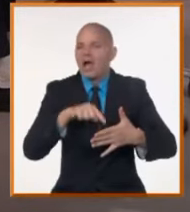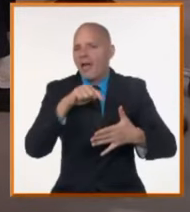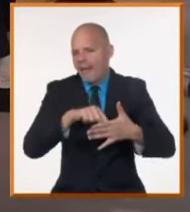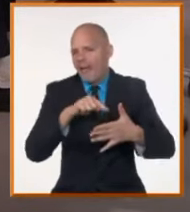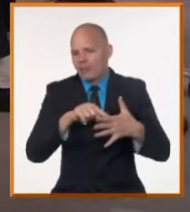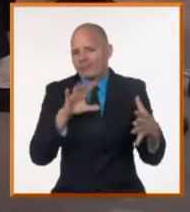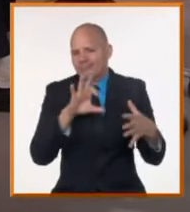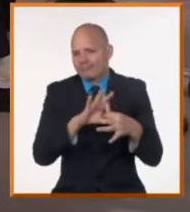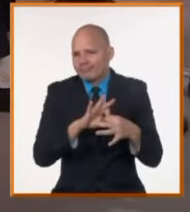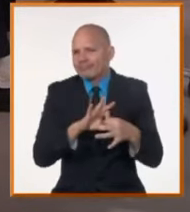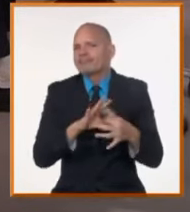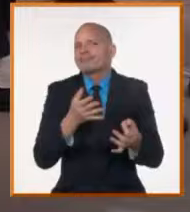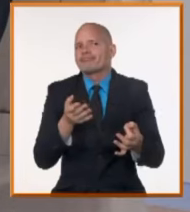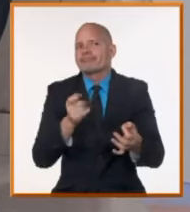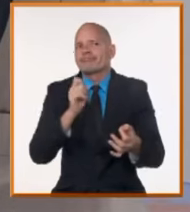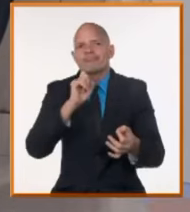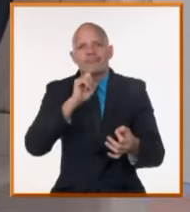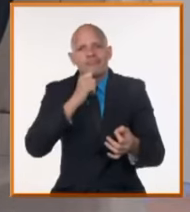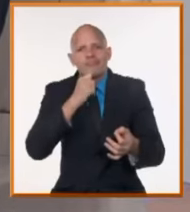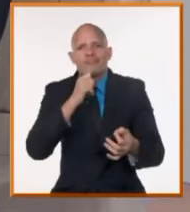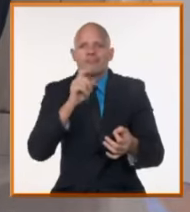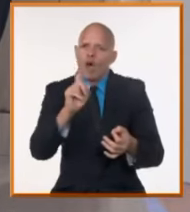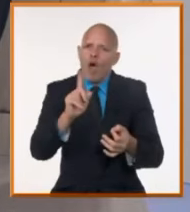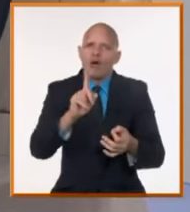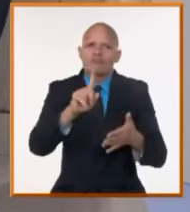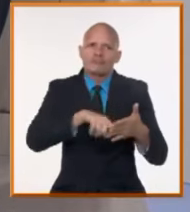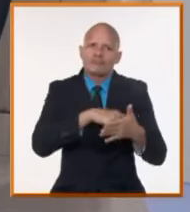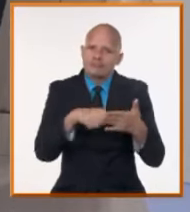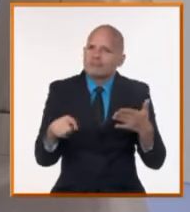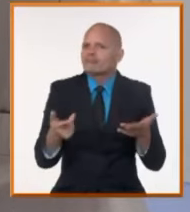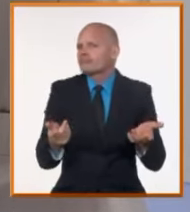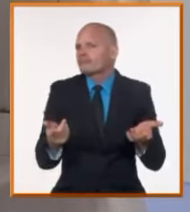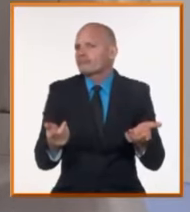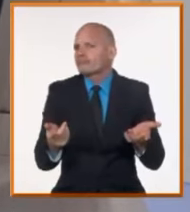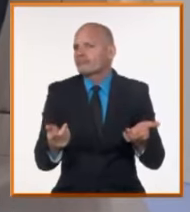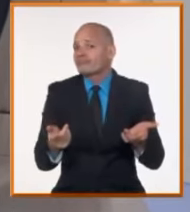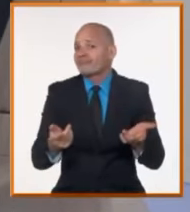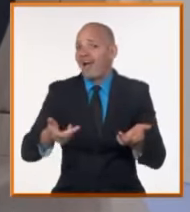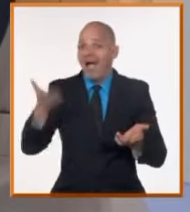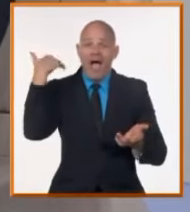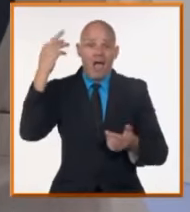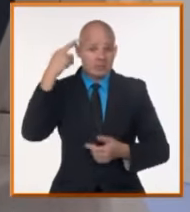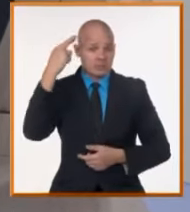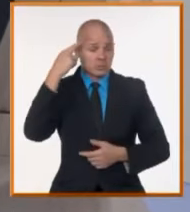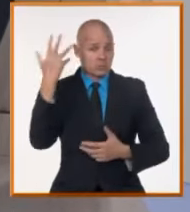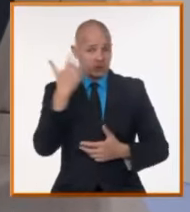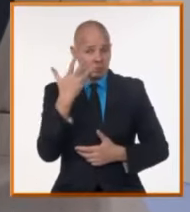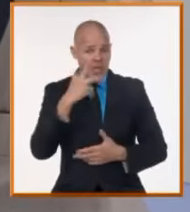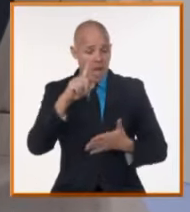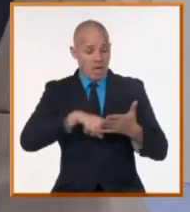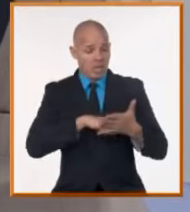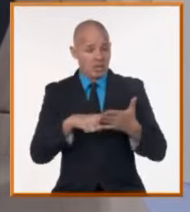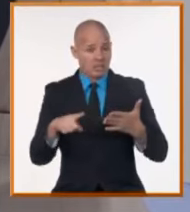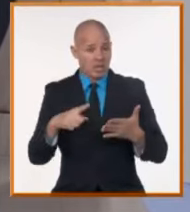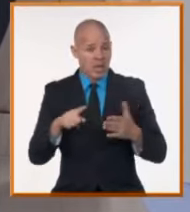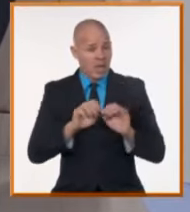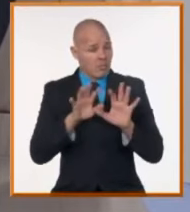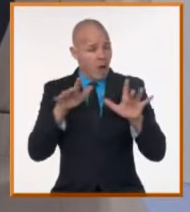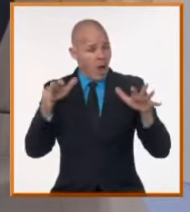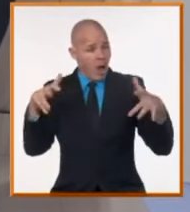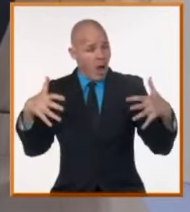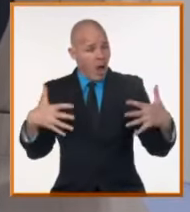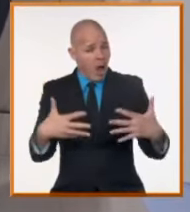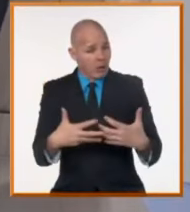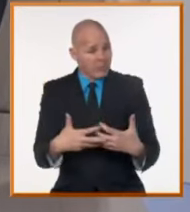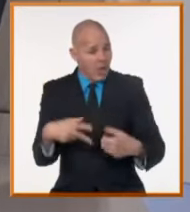uh-huh. anglo-estadounidense fue el mayor porque Inglaterra era la reina de los mares, ¿no? Y bueno, está el corolario Kennan,